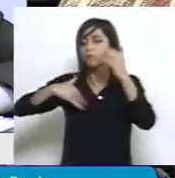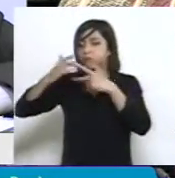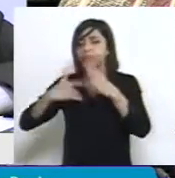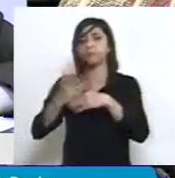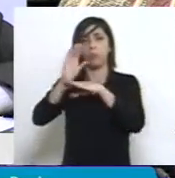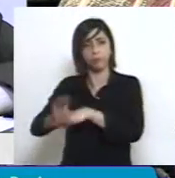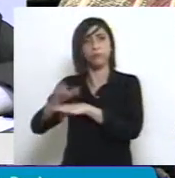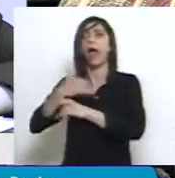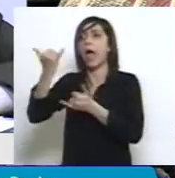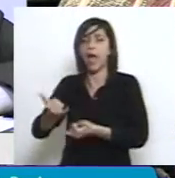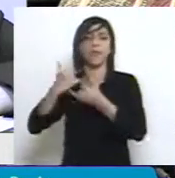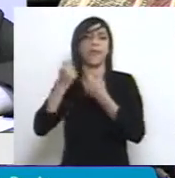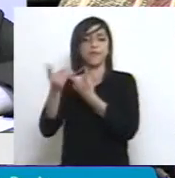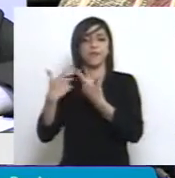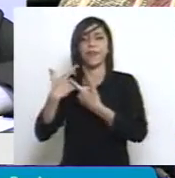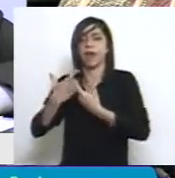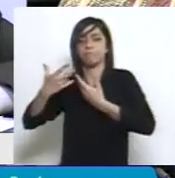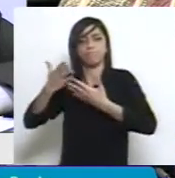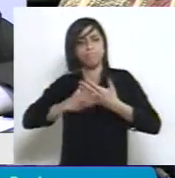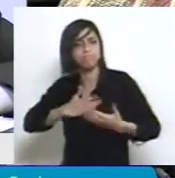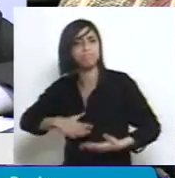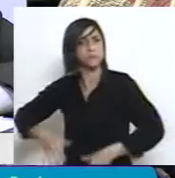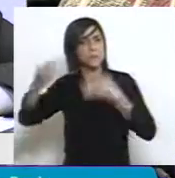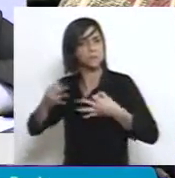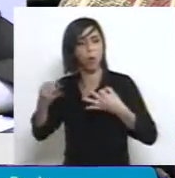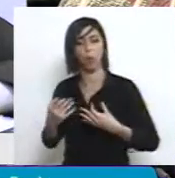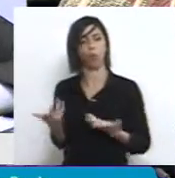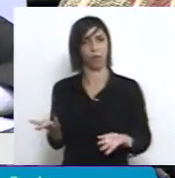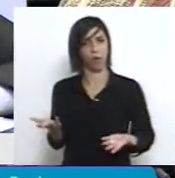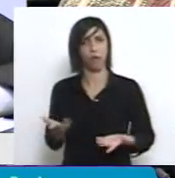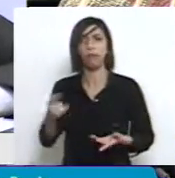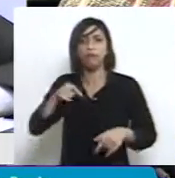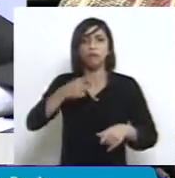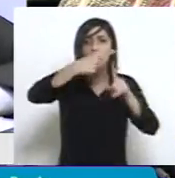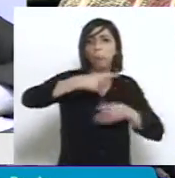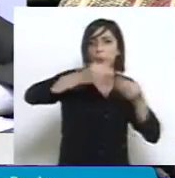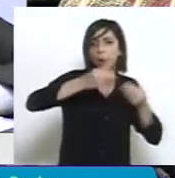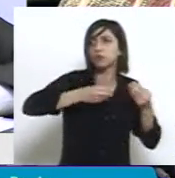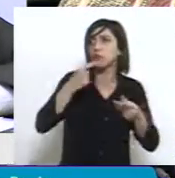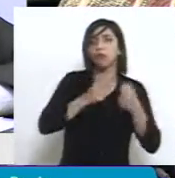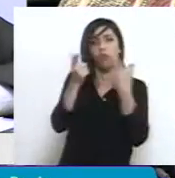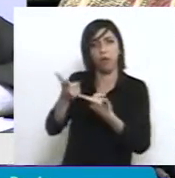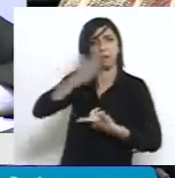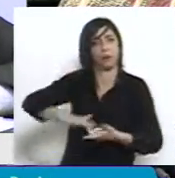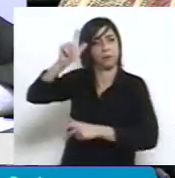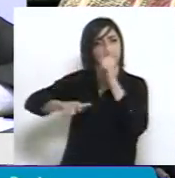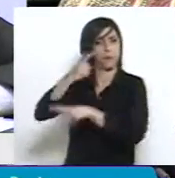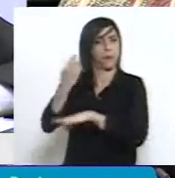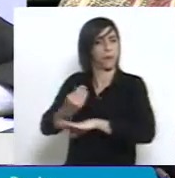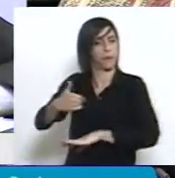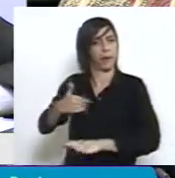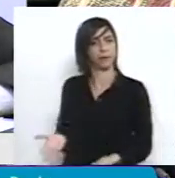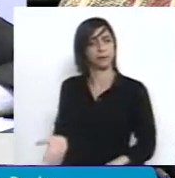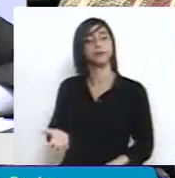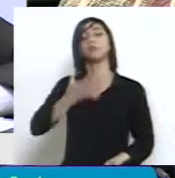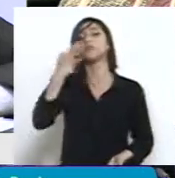le garantiza solvencia externa, es este presupuesto, no otro. E insisto,